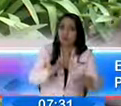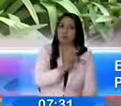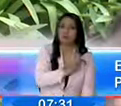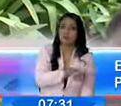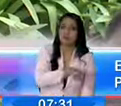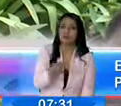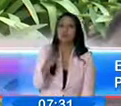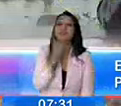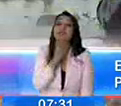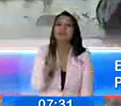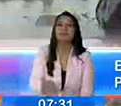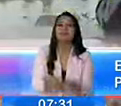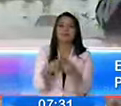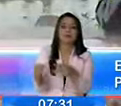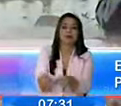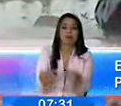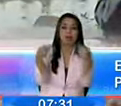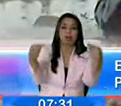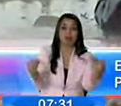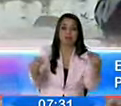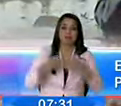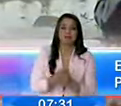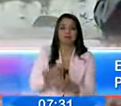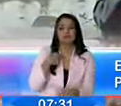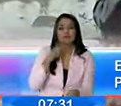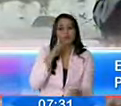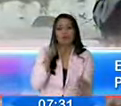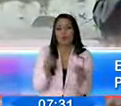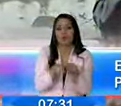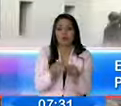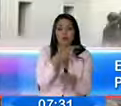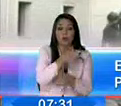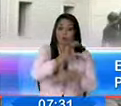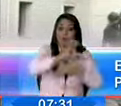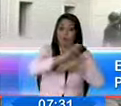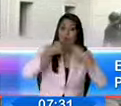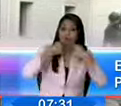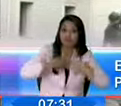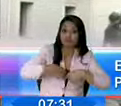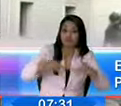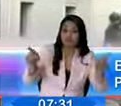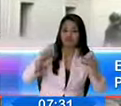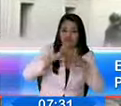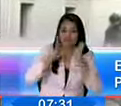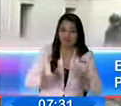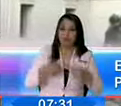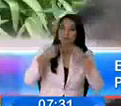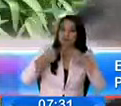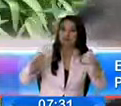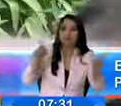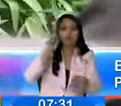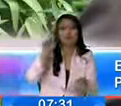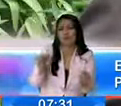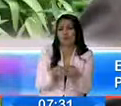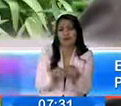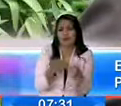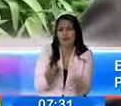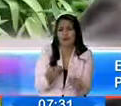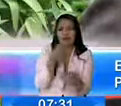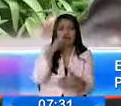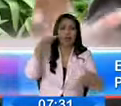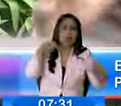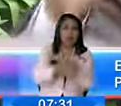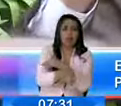se inicia el conflicto. Zuquilanda tampoco está de acuerdo con parte del comunicado emitido por la Cancillería ecuatoriana. No nos podemos